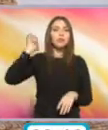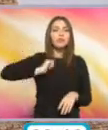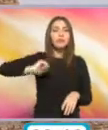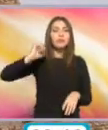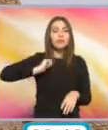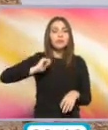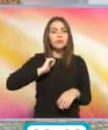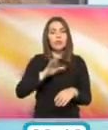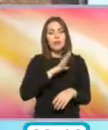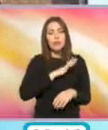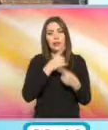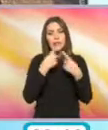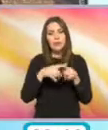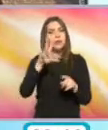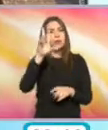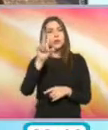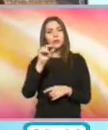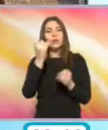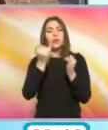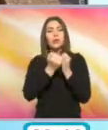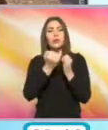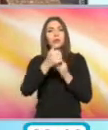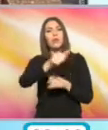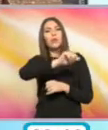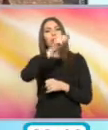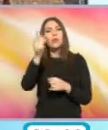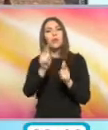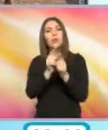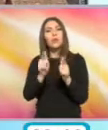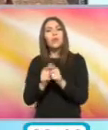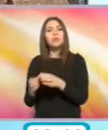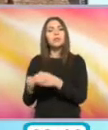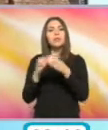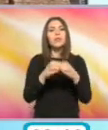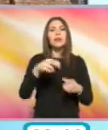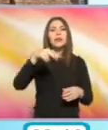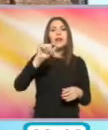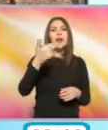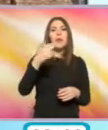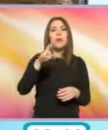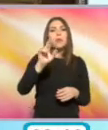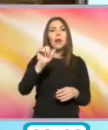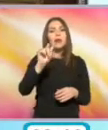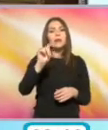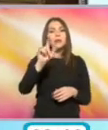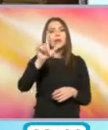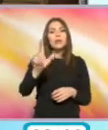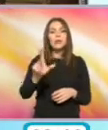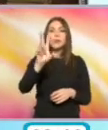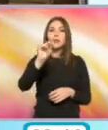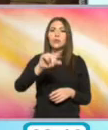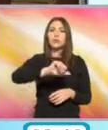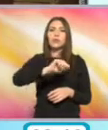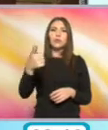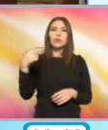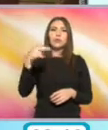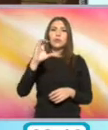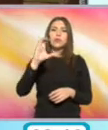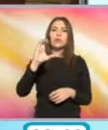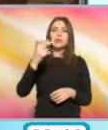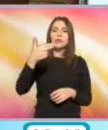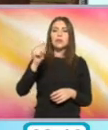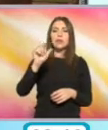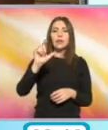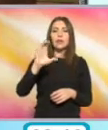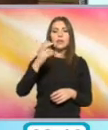Muy distinto, incluso no es de ninguna de las civilizaciones de los náhuatl, es, digamos, de civilizaciones como los